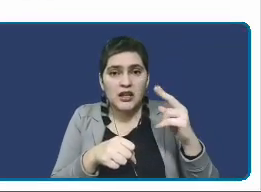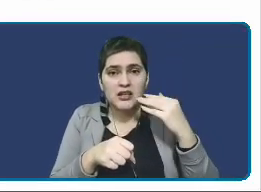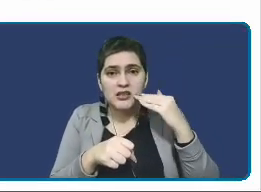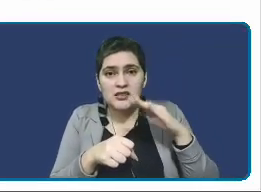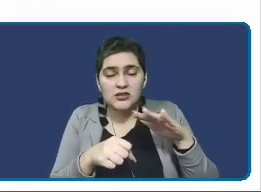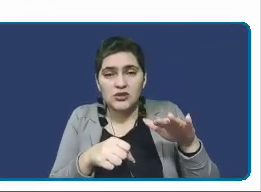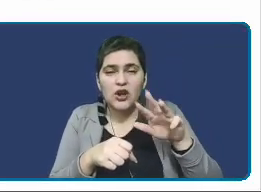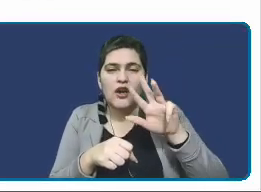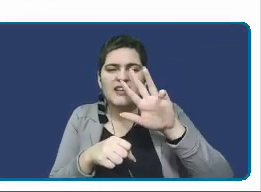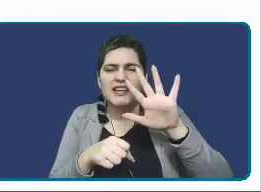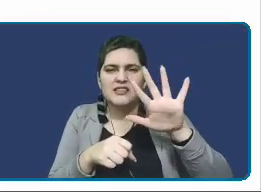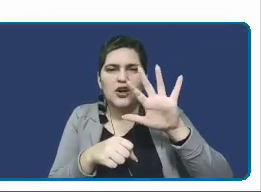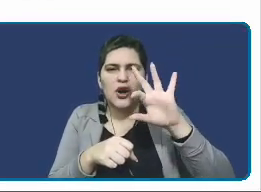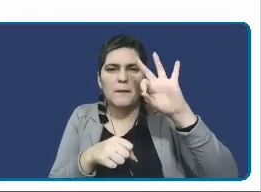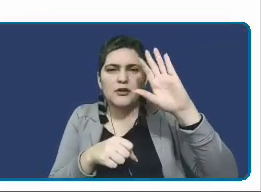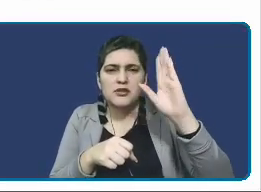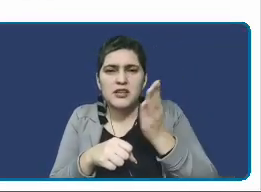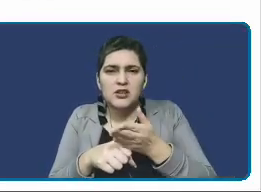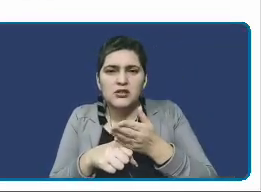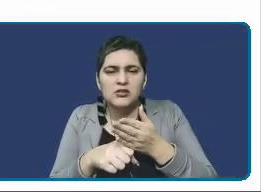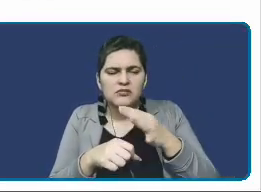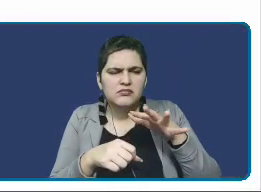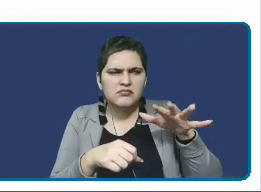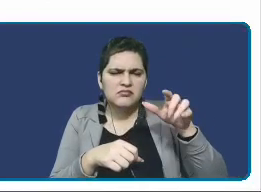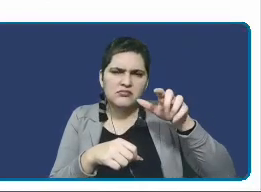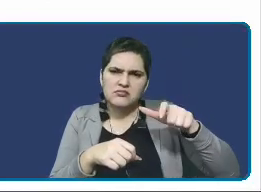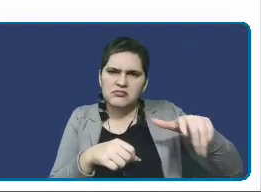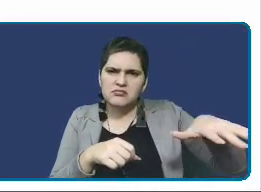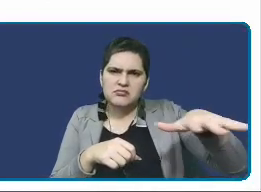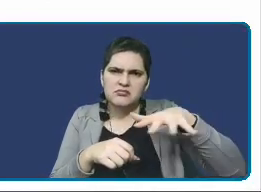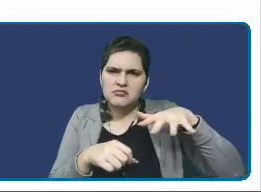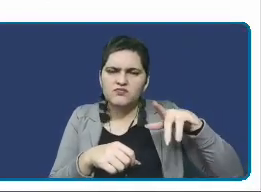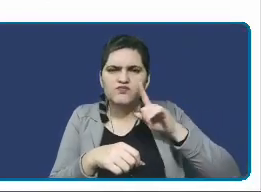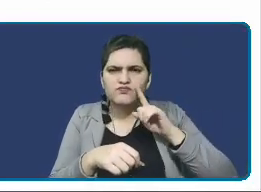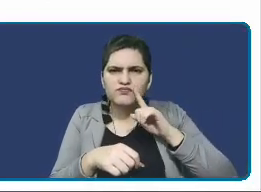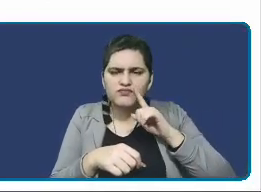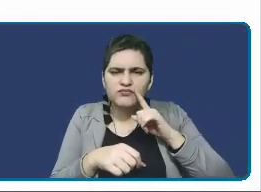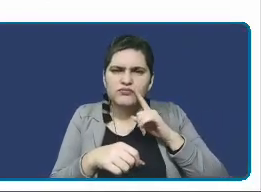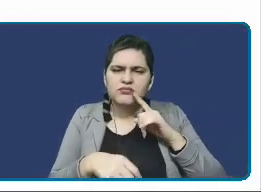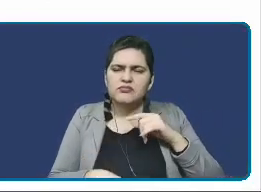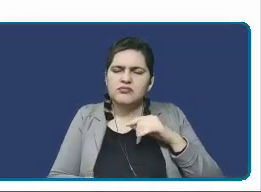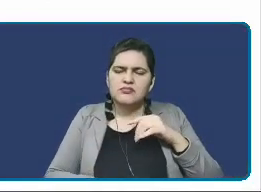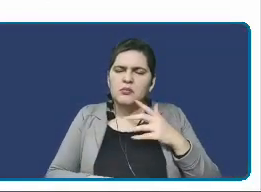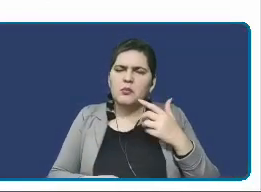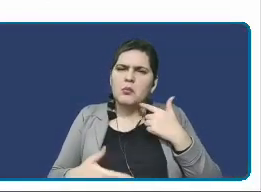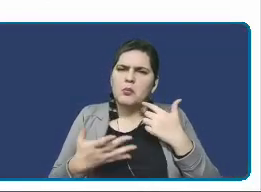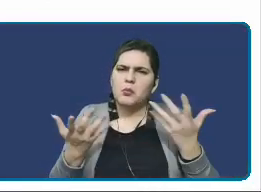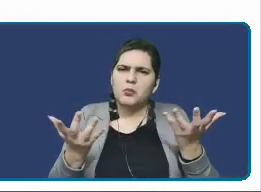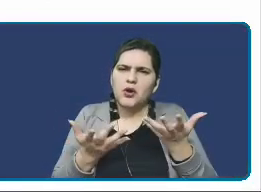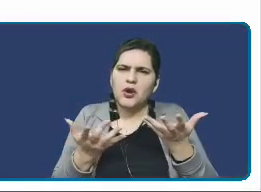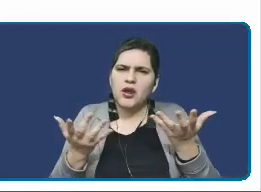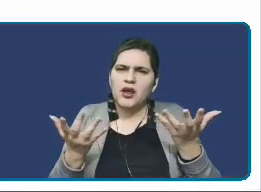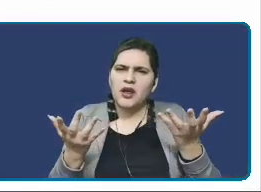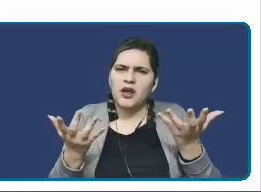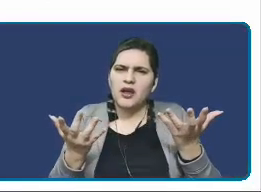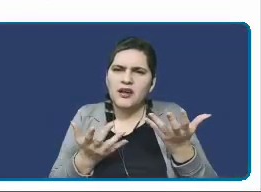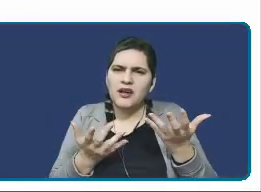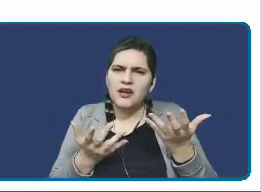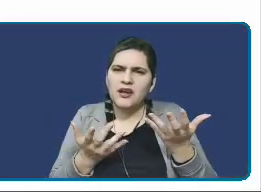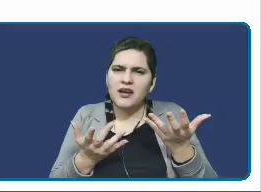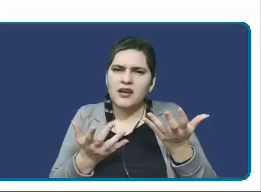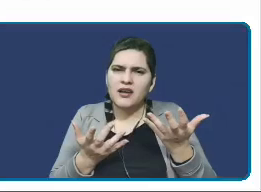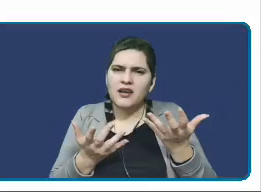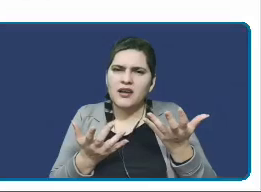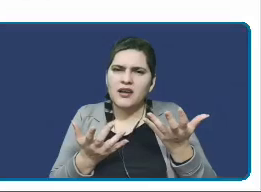95% de la población que sufre de estitiquez. ¿Ya? ¿Por qué se produce? Porque